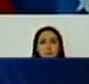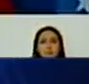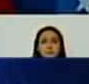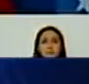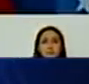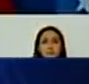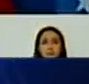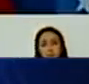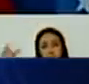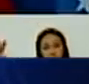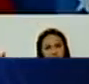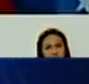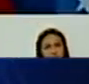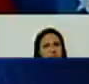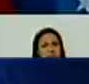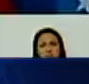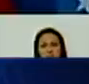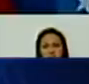aeronave transportaban